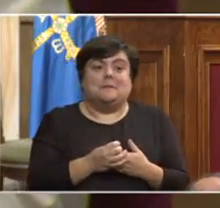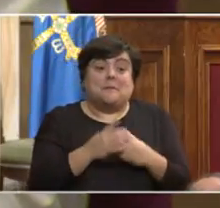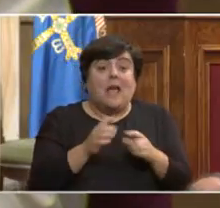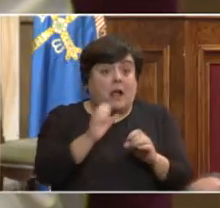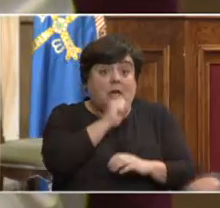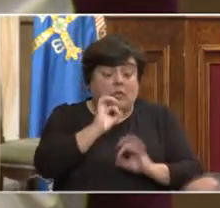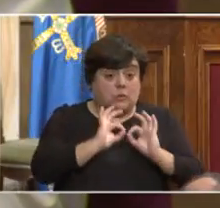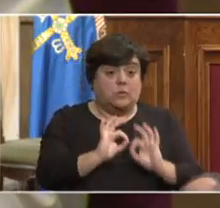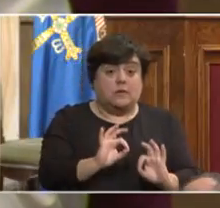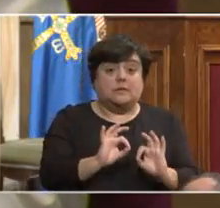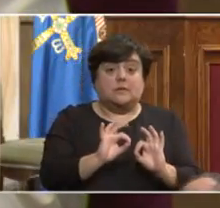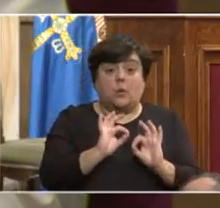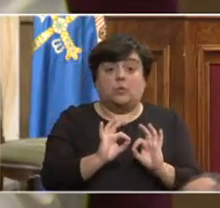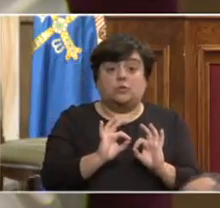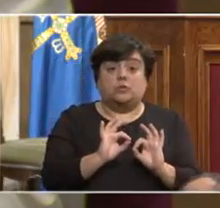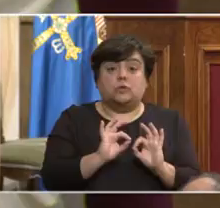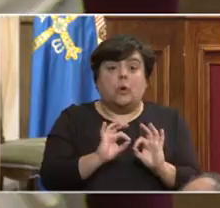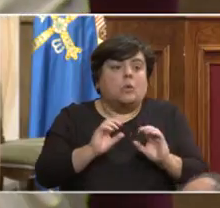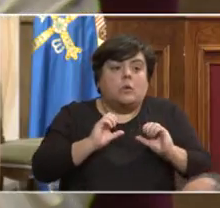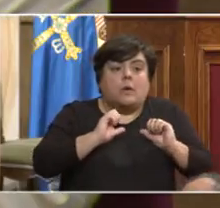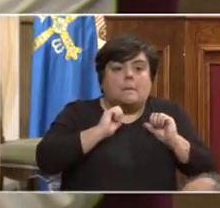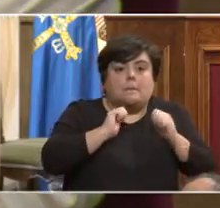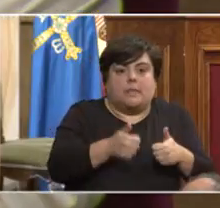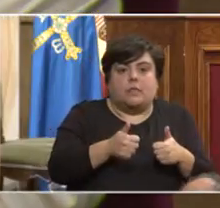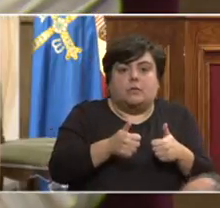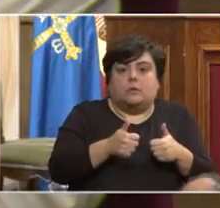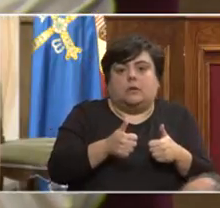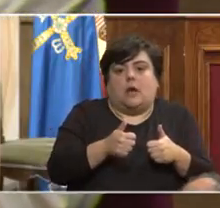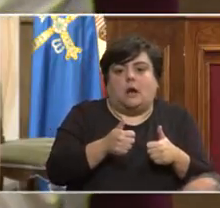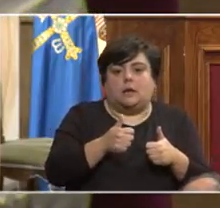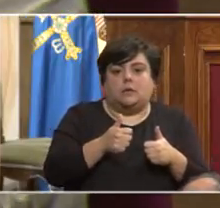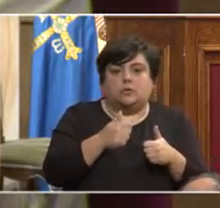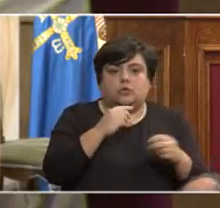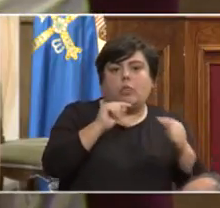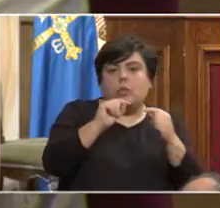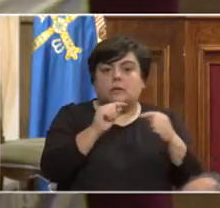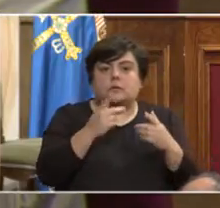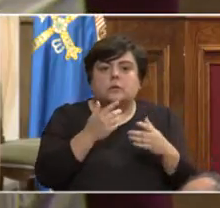Esa canción, cuando empezamos a recibir las primeras críticas,